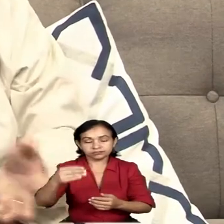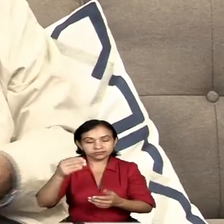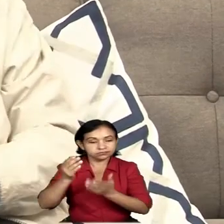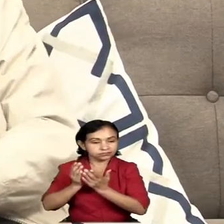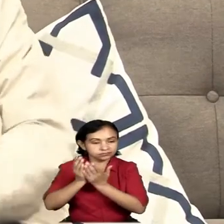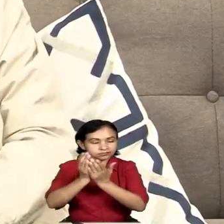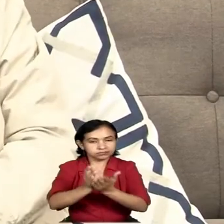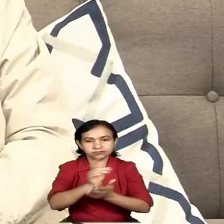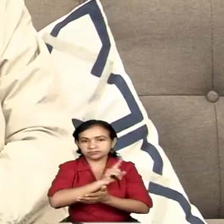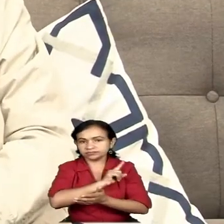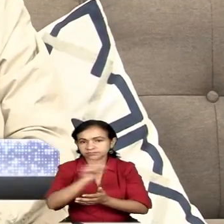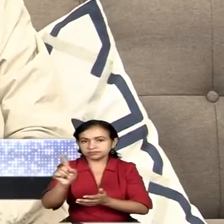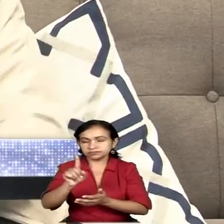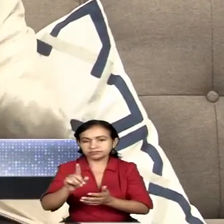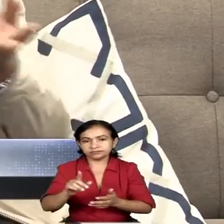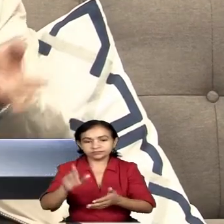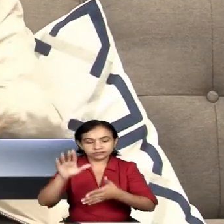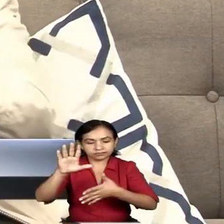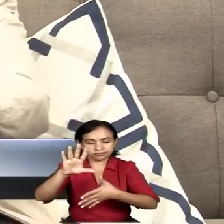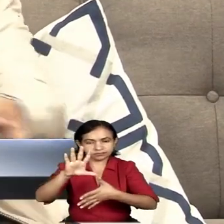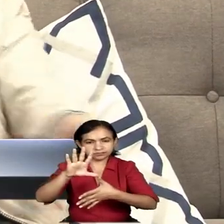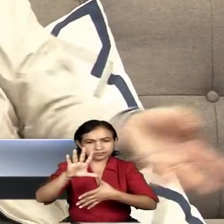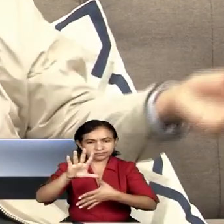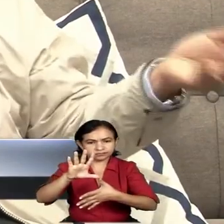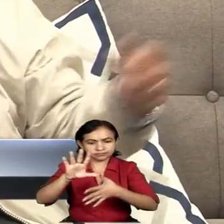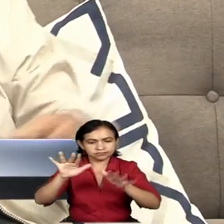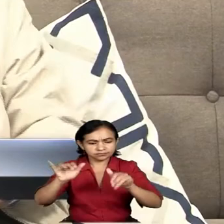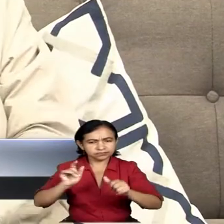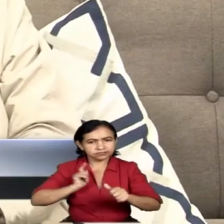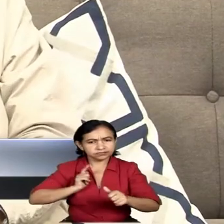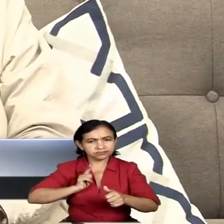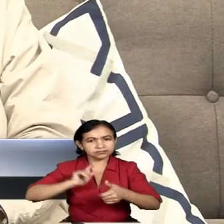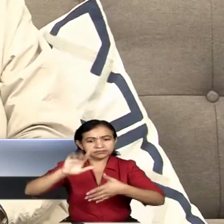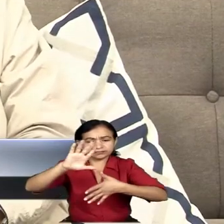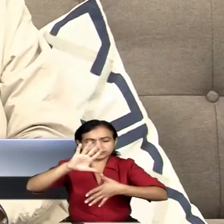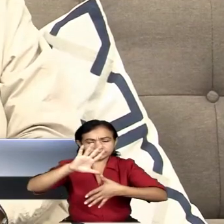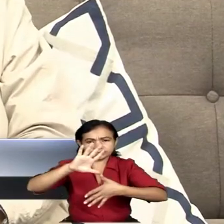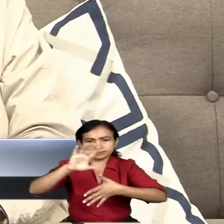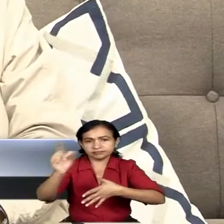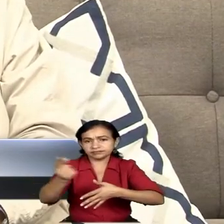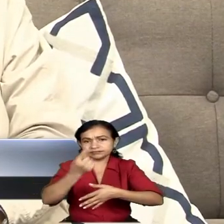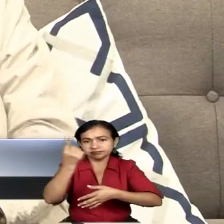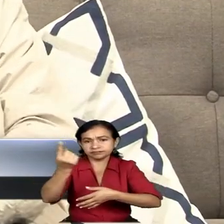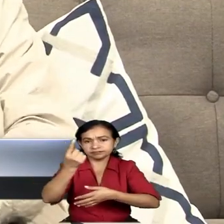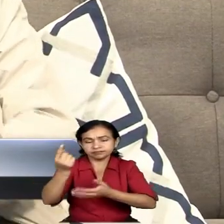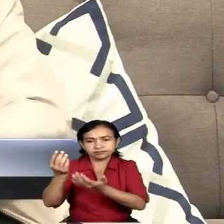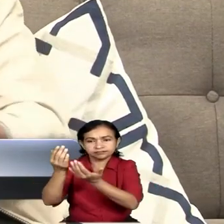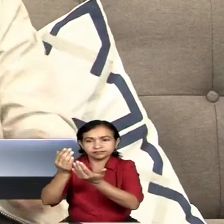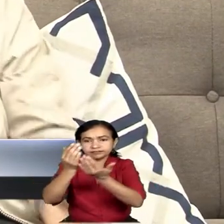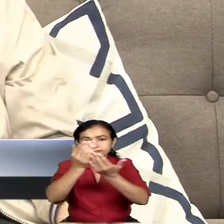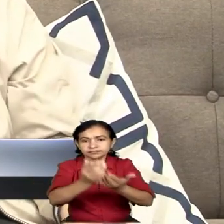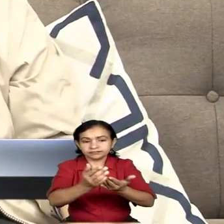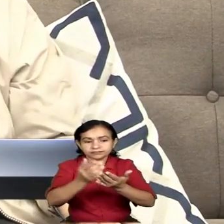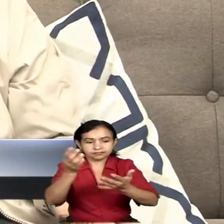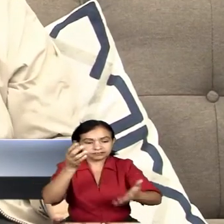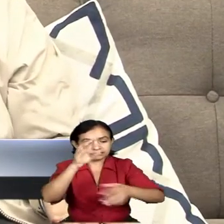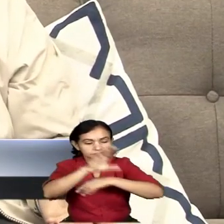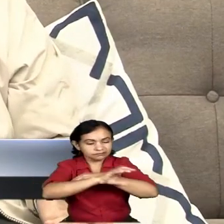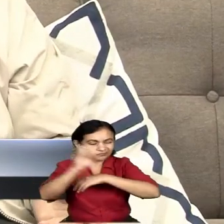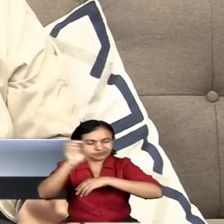de América. América no se descubre, América ya existía. Simplemente vinieron ellos a saquearla.